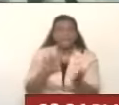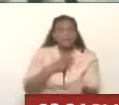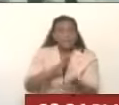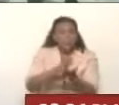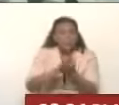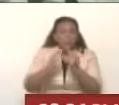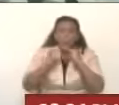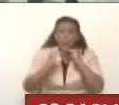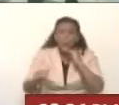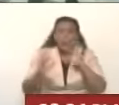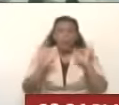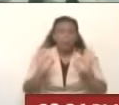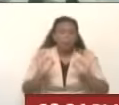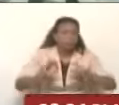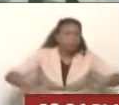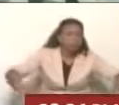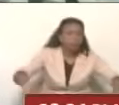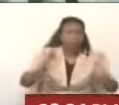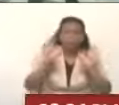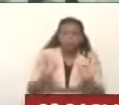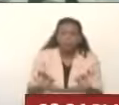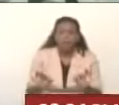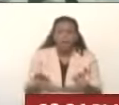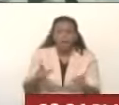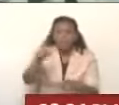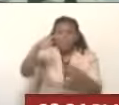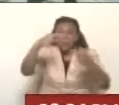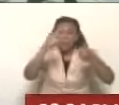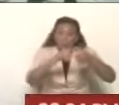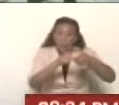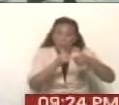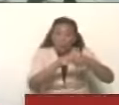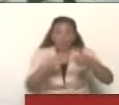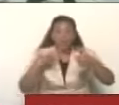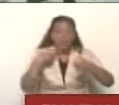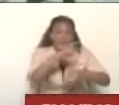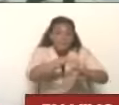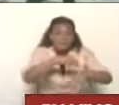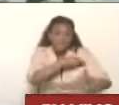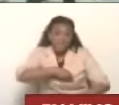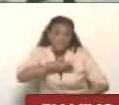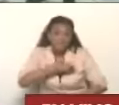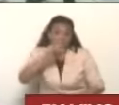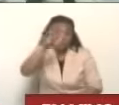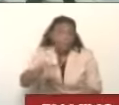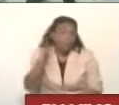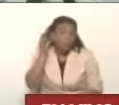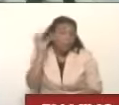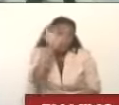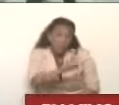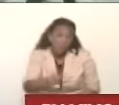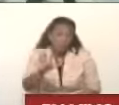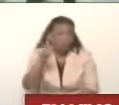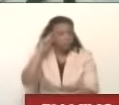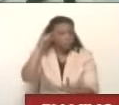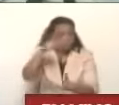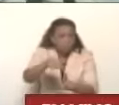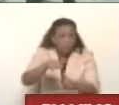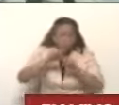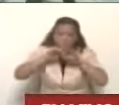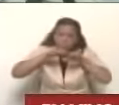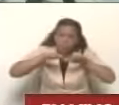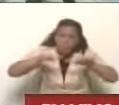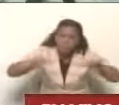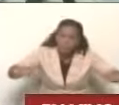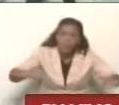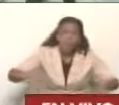Establezcamos todo lo que haya que establecer para que el vértice número uno de la gran misión Venezuela Mujer vaya expandiendo en